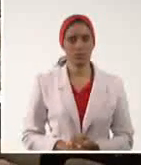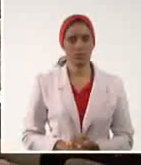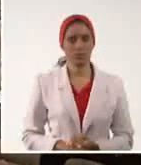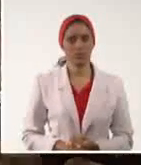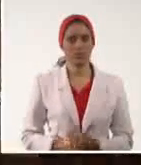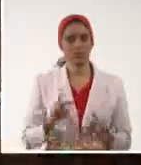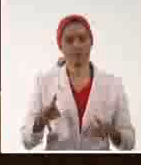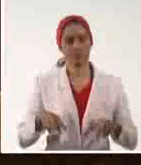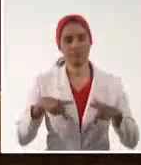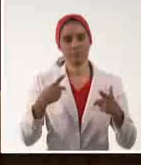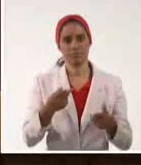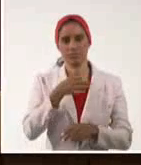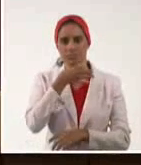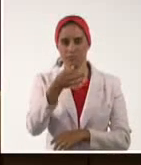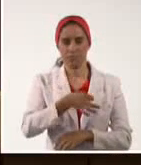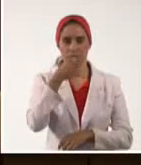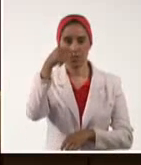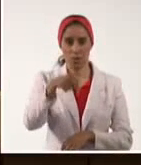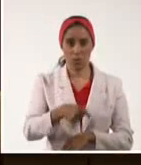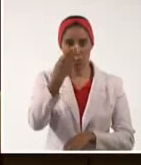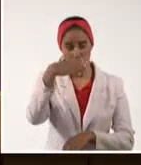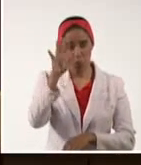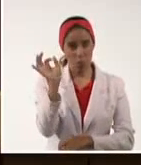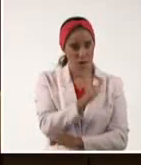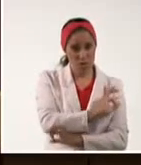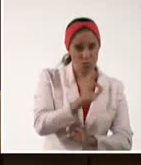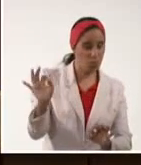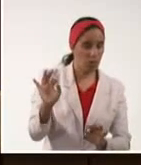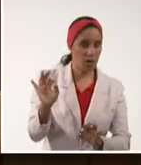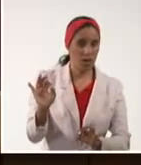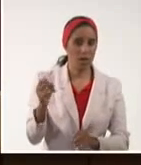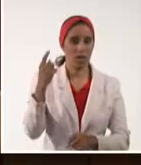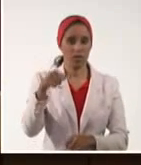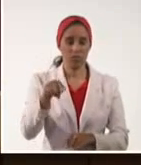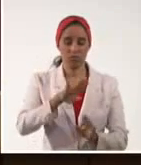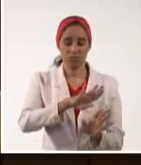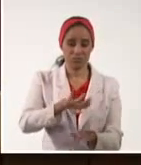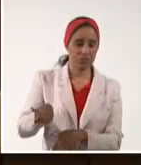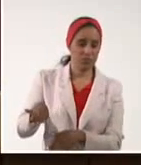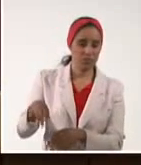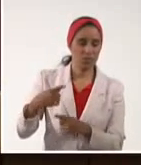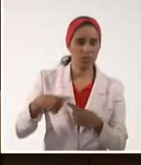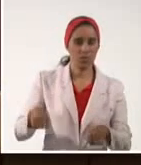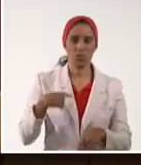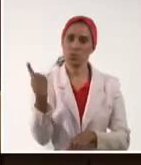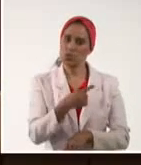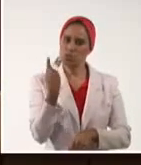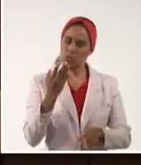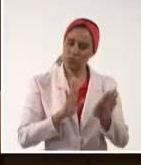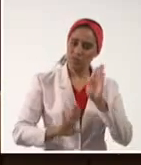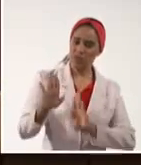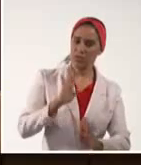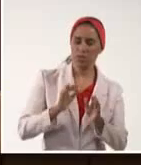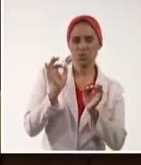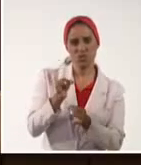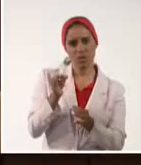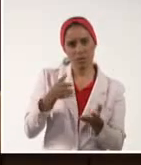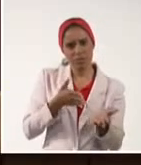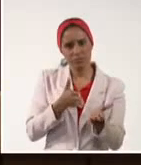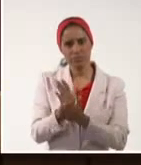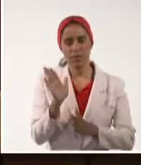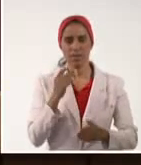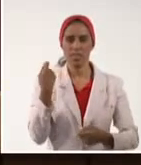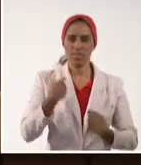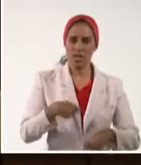Reitero hoy que Cuba jamás estará entre los indiferentes. Defenderemos siempre el derecho a la autodeterminación de ese heroico